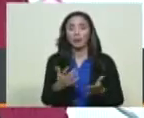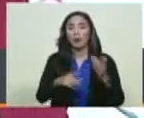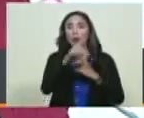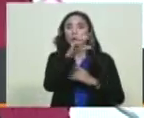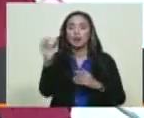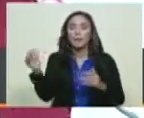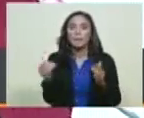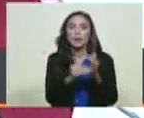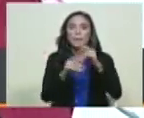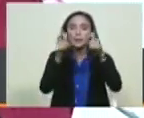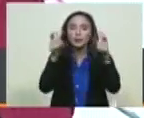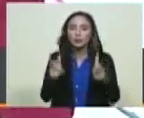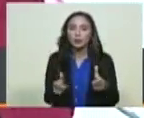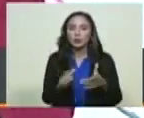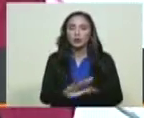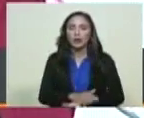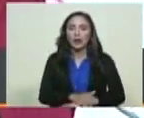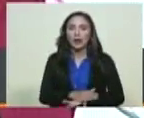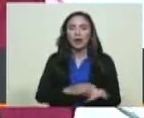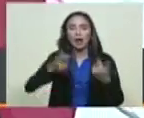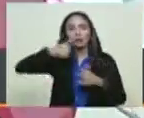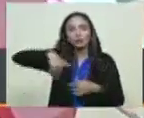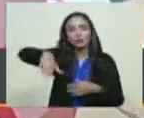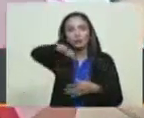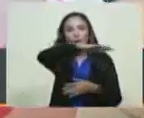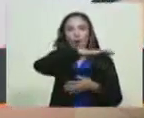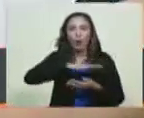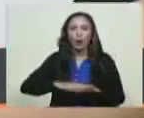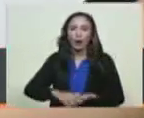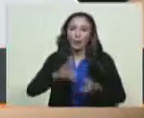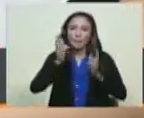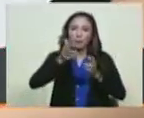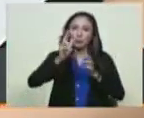personas en campos de concentración